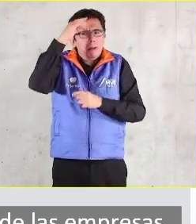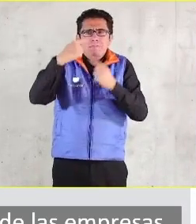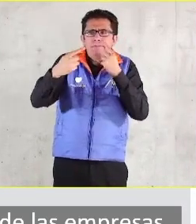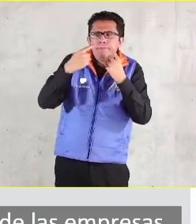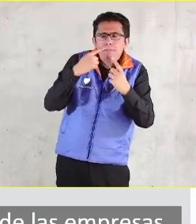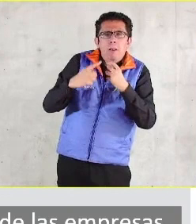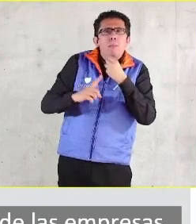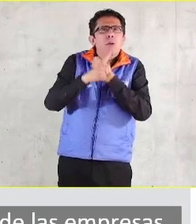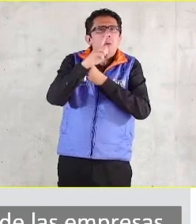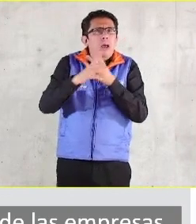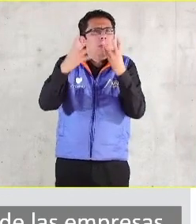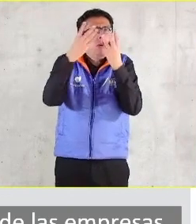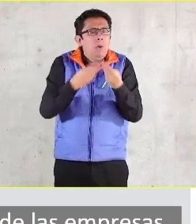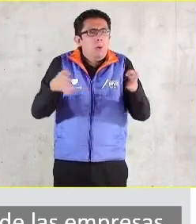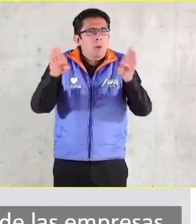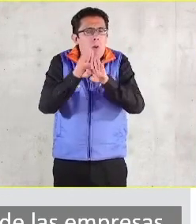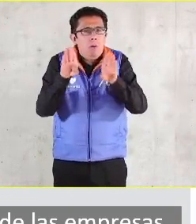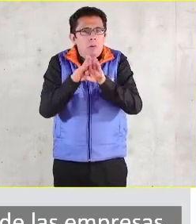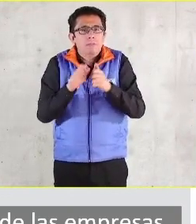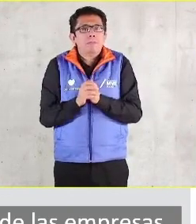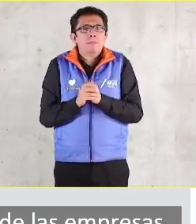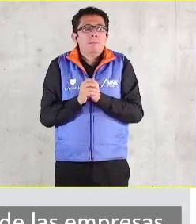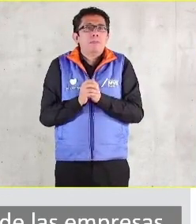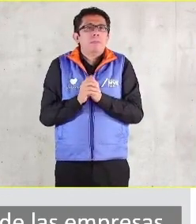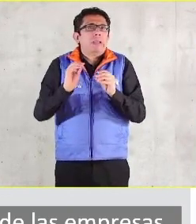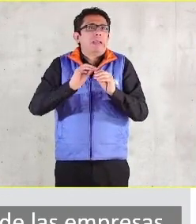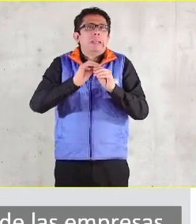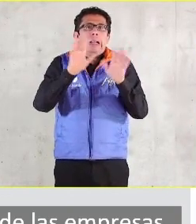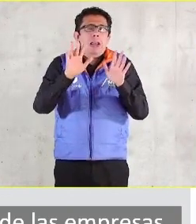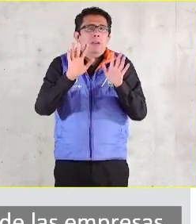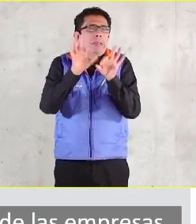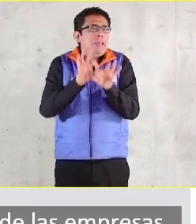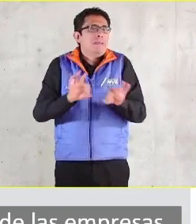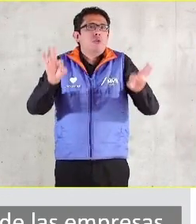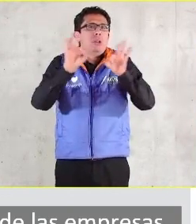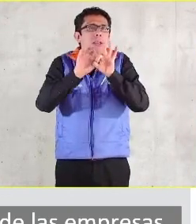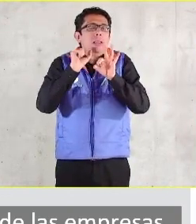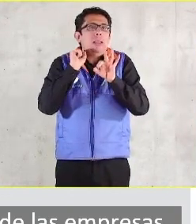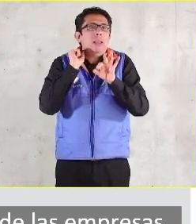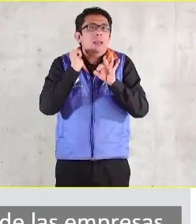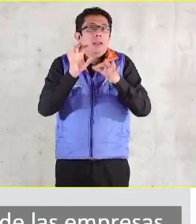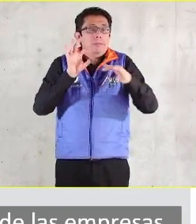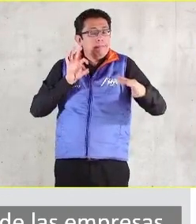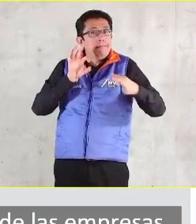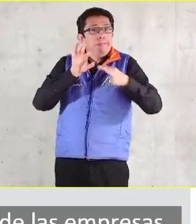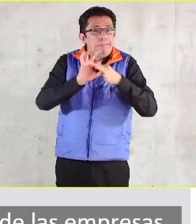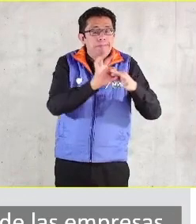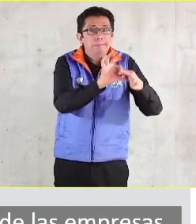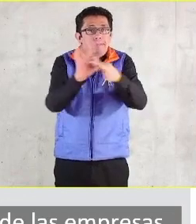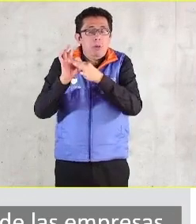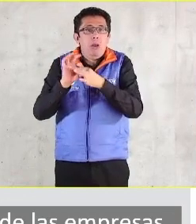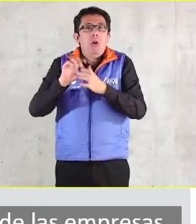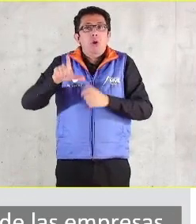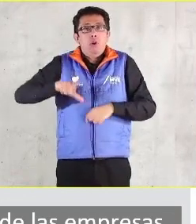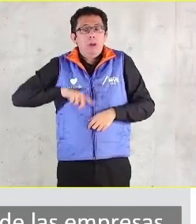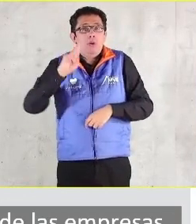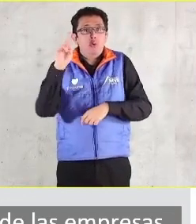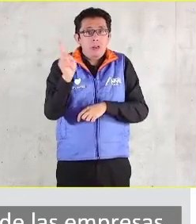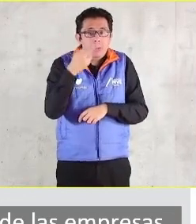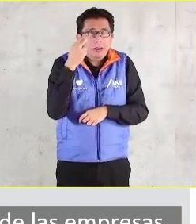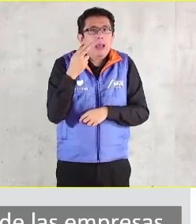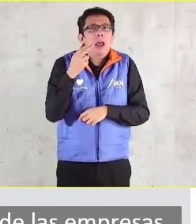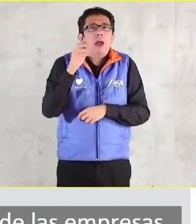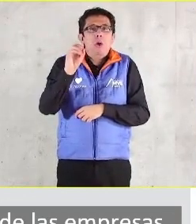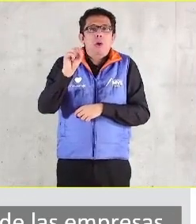encontrar soluciones. Y por supuesto no podíamos dejar al lado las alianzas con gobierno, con universidades, con organizaciones de